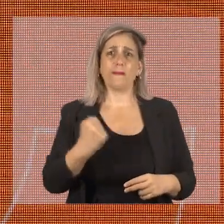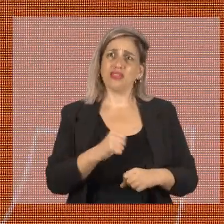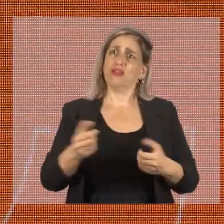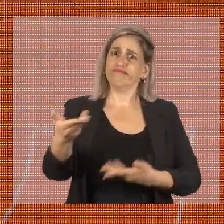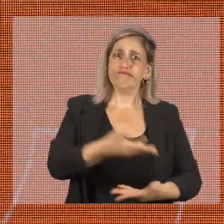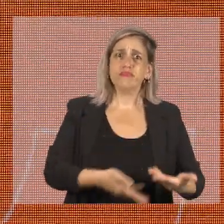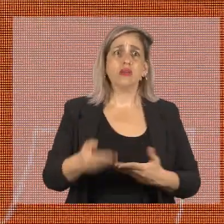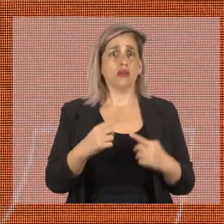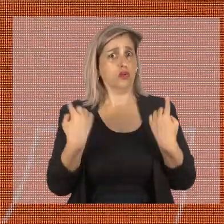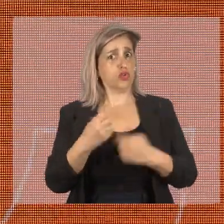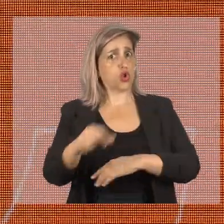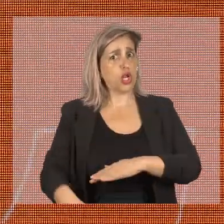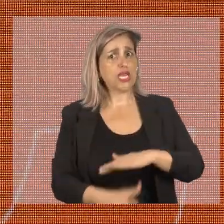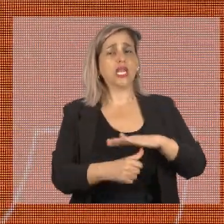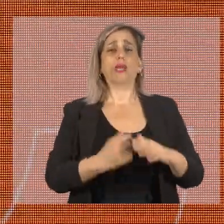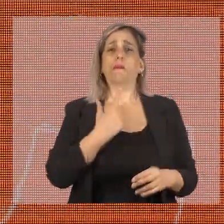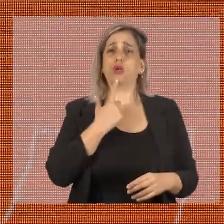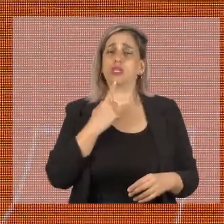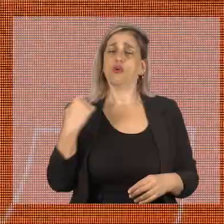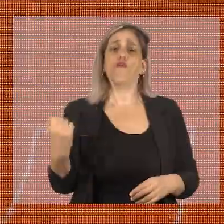Y los dirigentes políticos tenemos un rol clave.